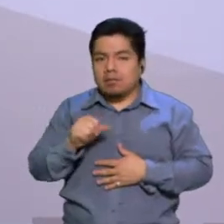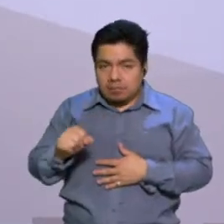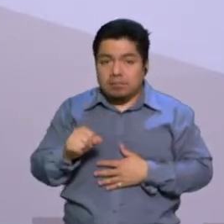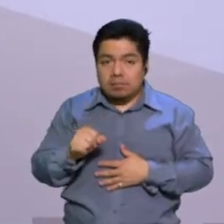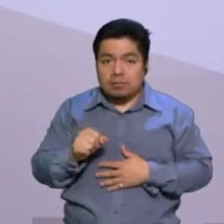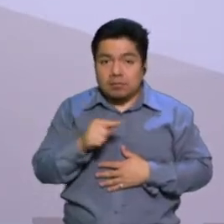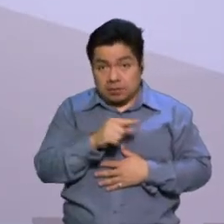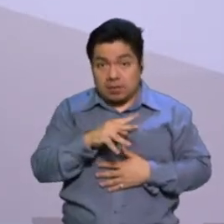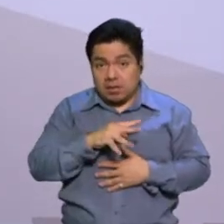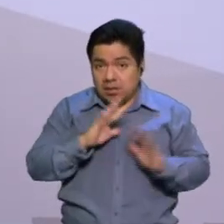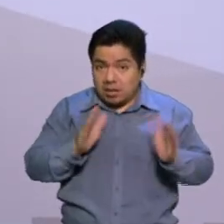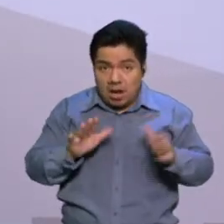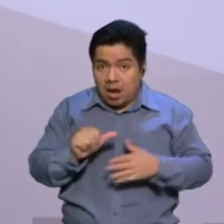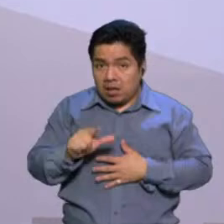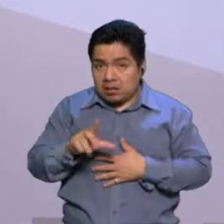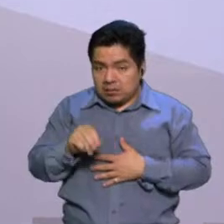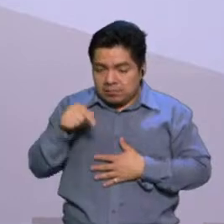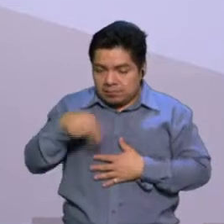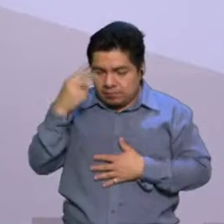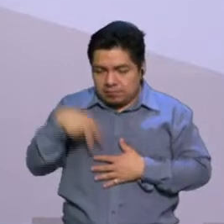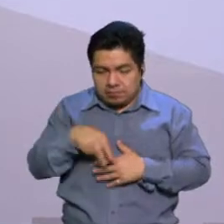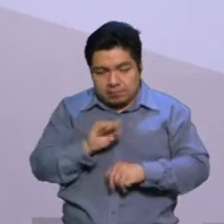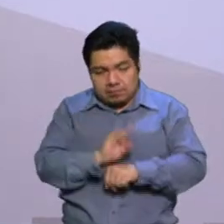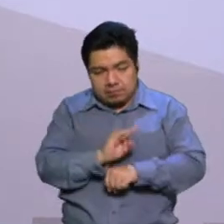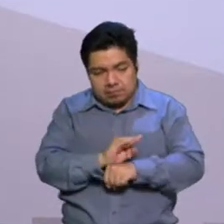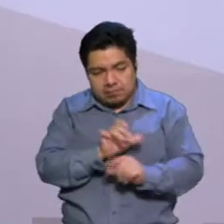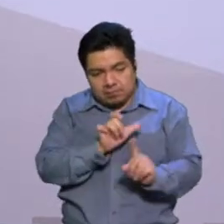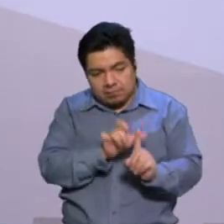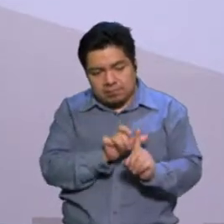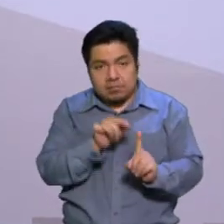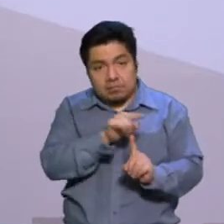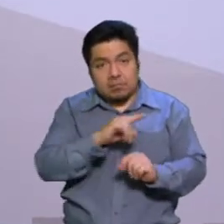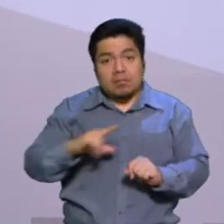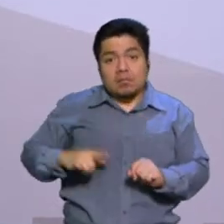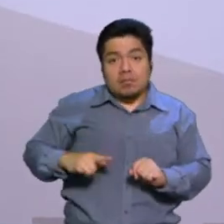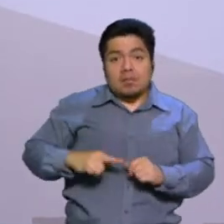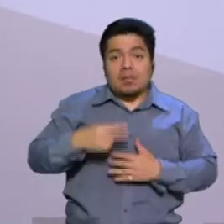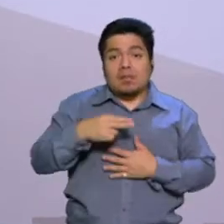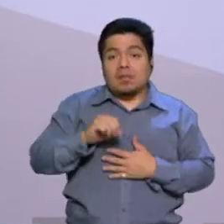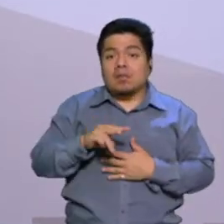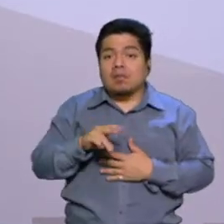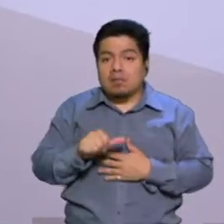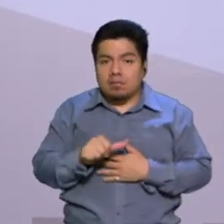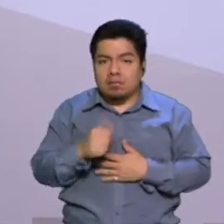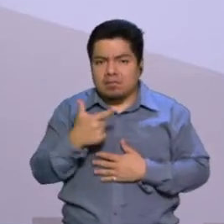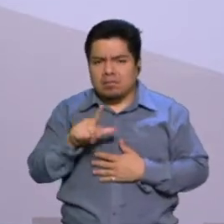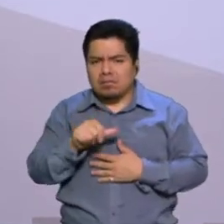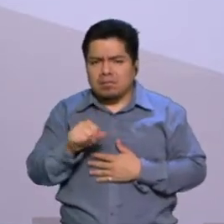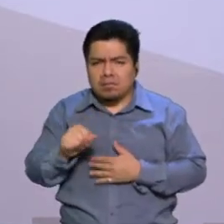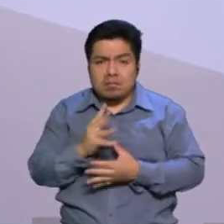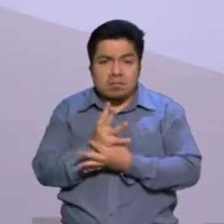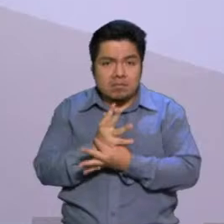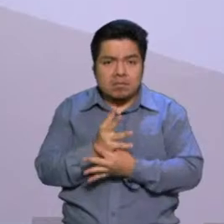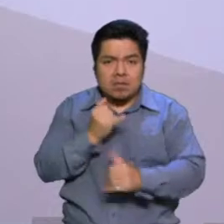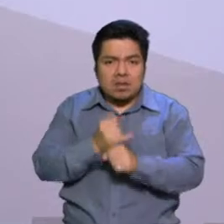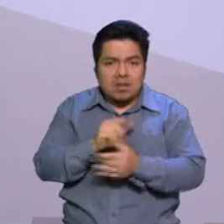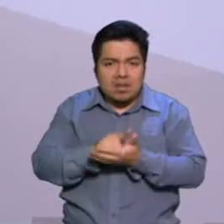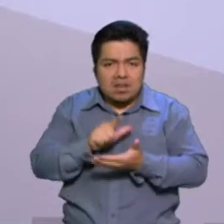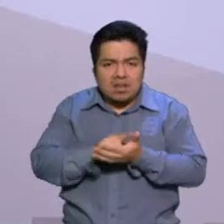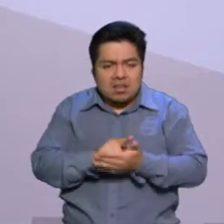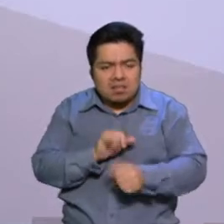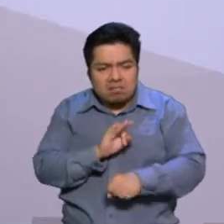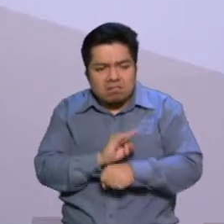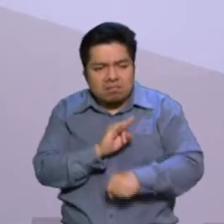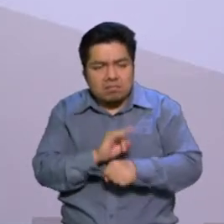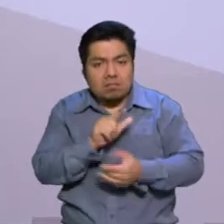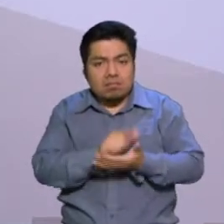con asilo político de nuestro país. De acuerdo con los argumentos del gobierno de Daniel Noboa, Glass estaba siendo protegido ilegalmente de que se le aplicara